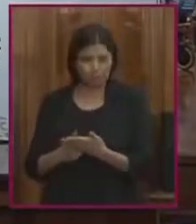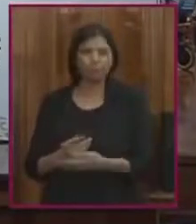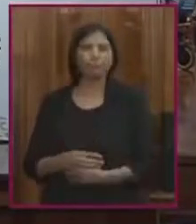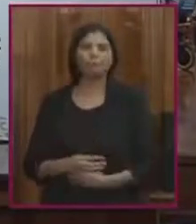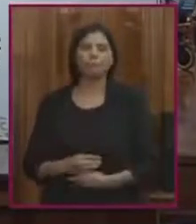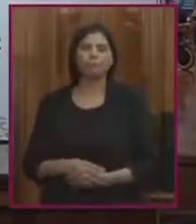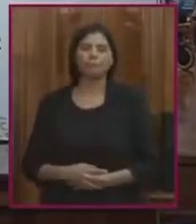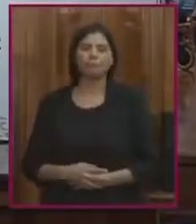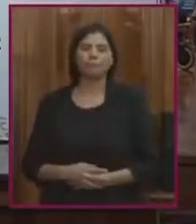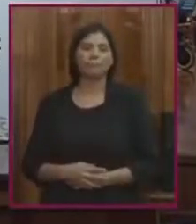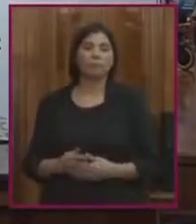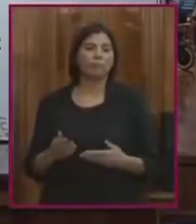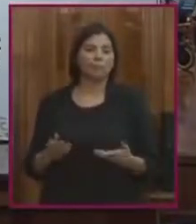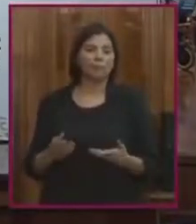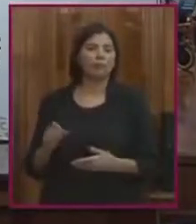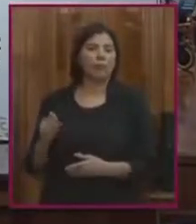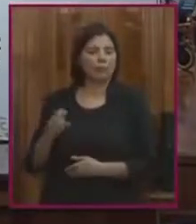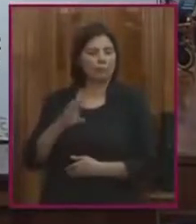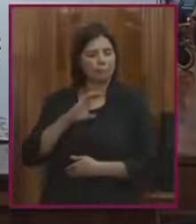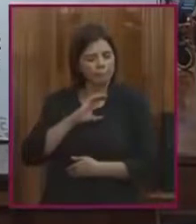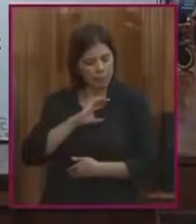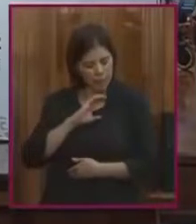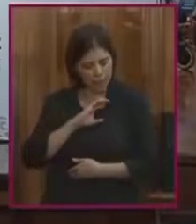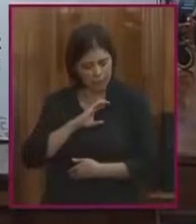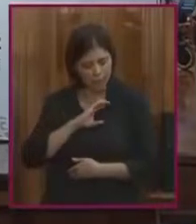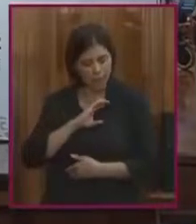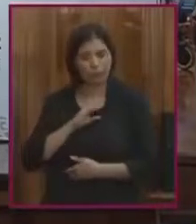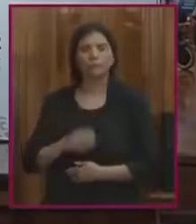con mucho cariño, sino